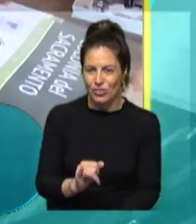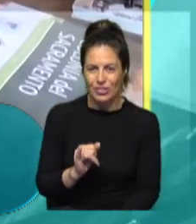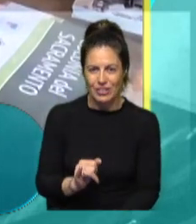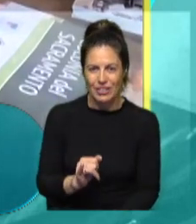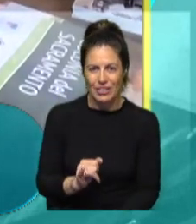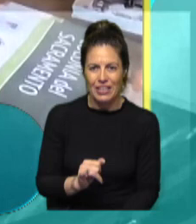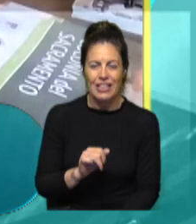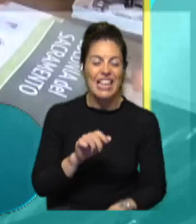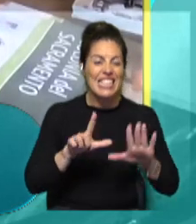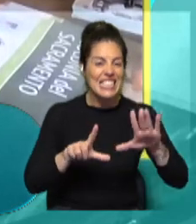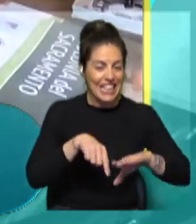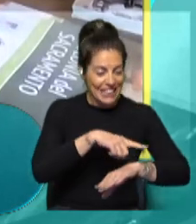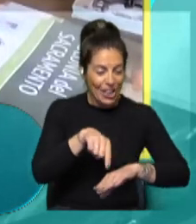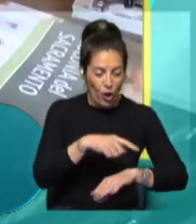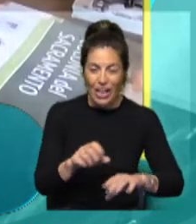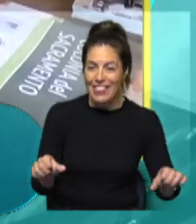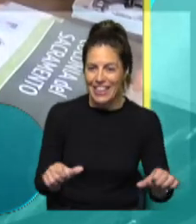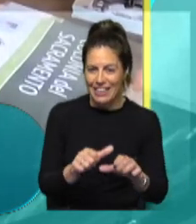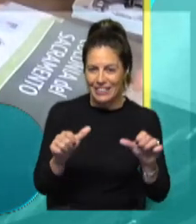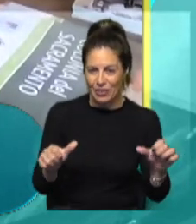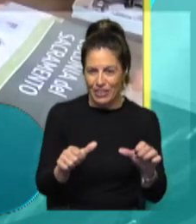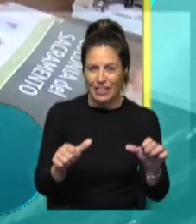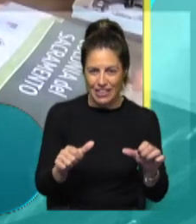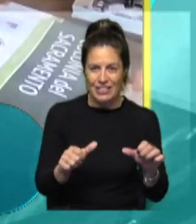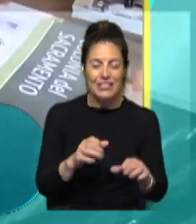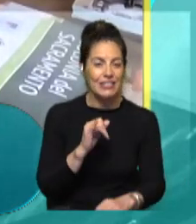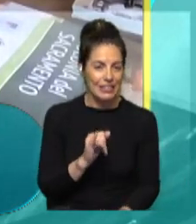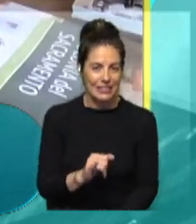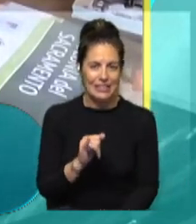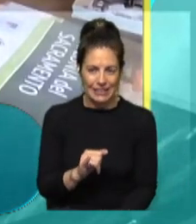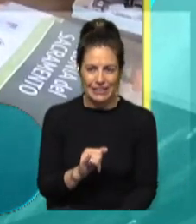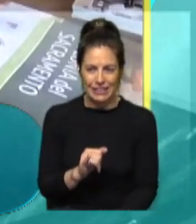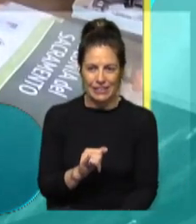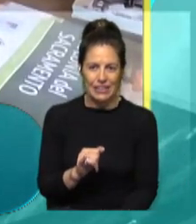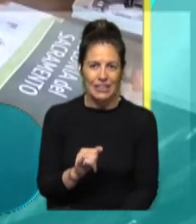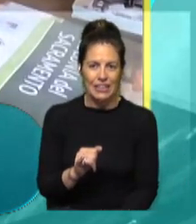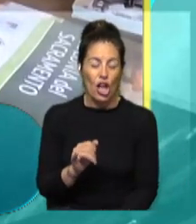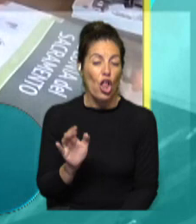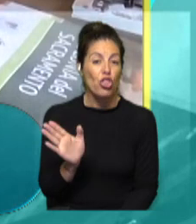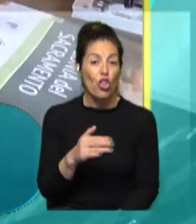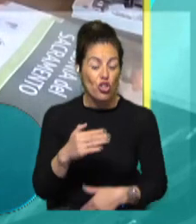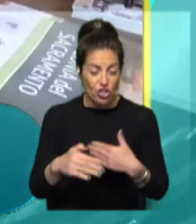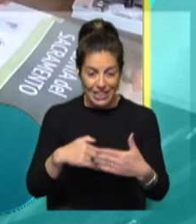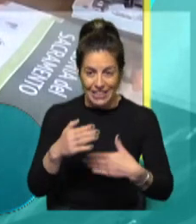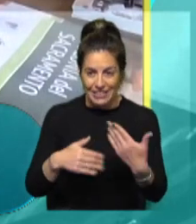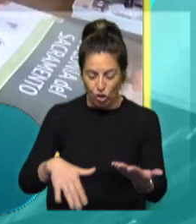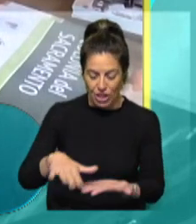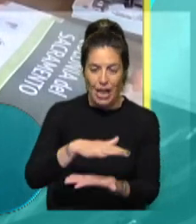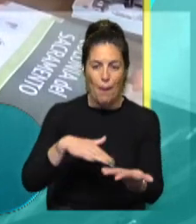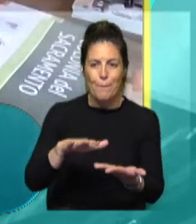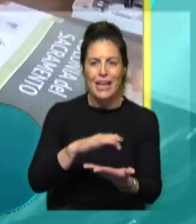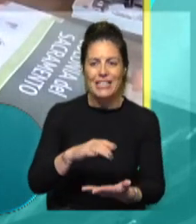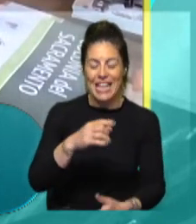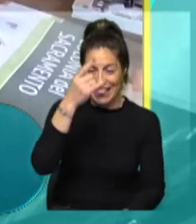Van a ser 7 horas de espectáculo, así que sí. Pues todo se desarrolla en la Plaza de Toros Real de